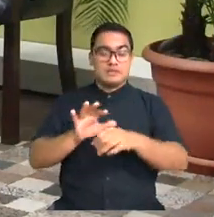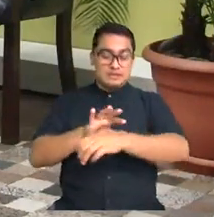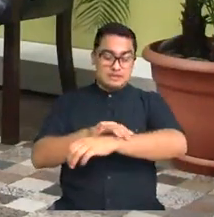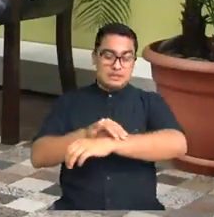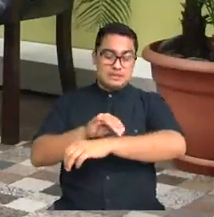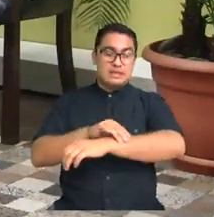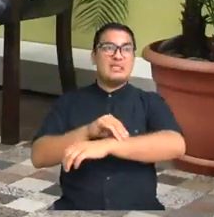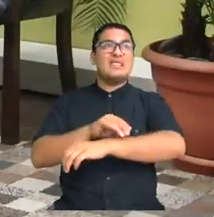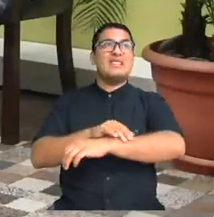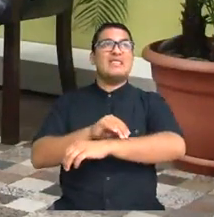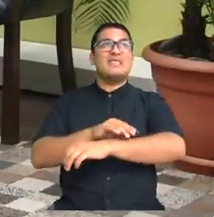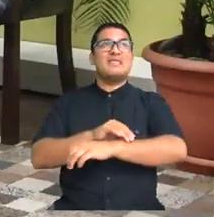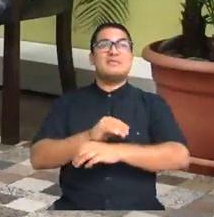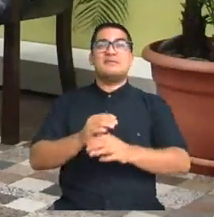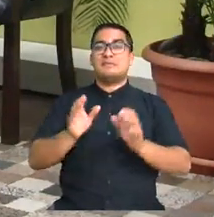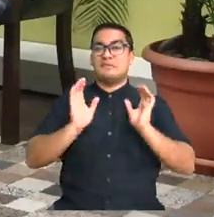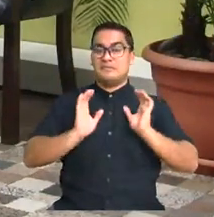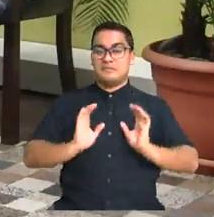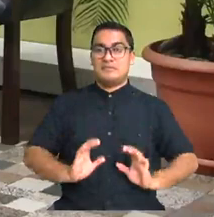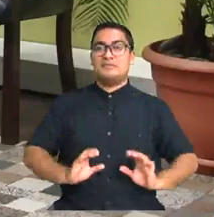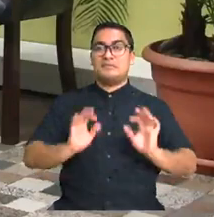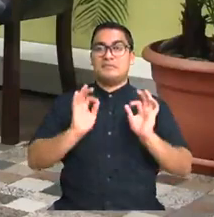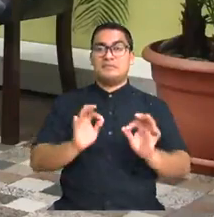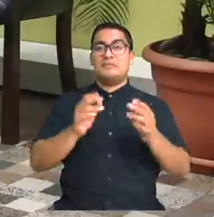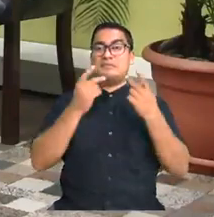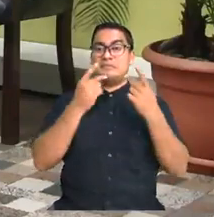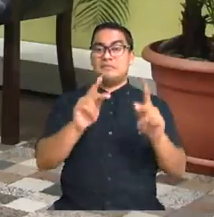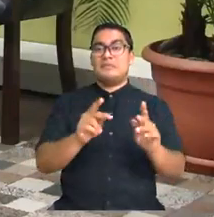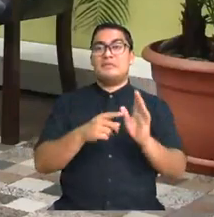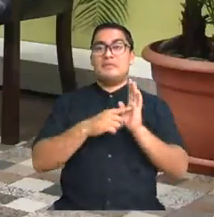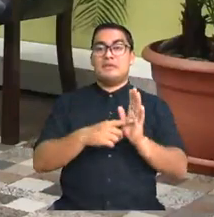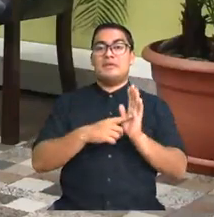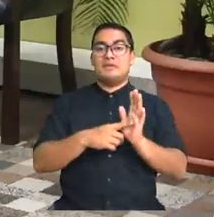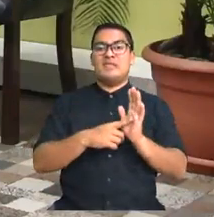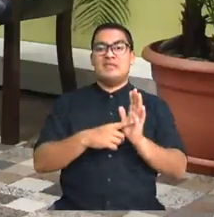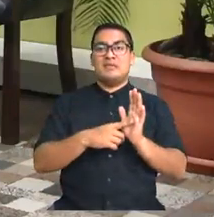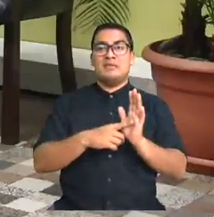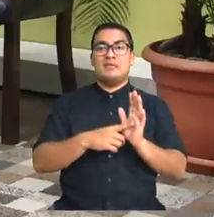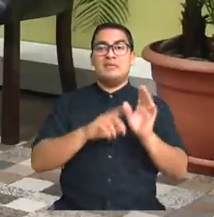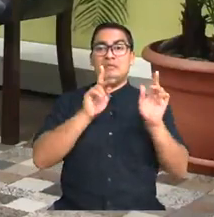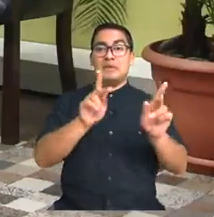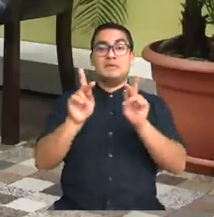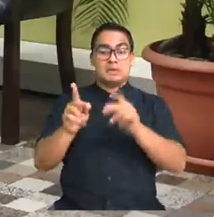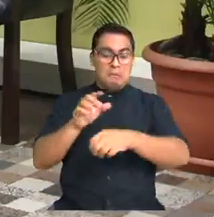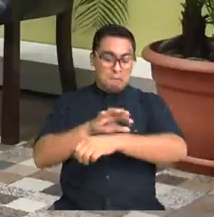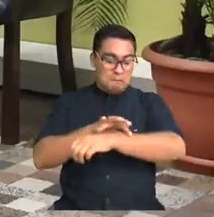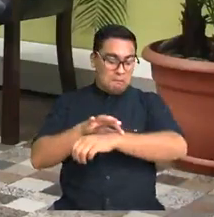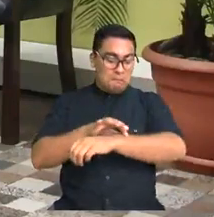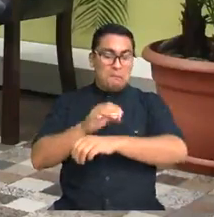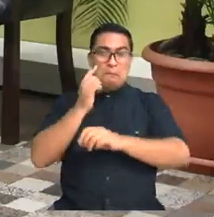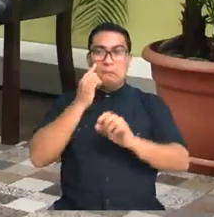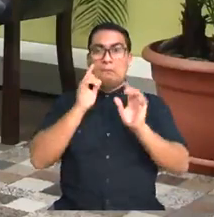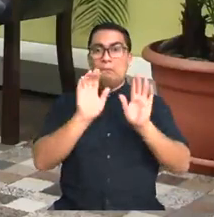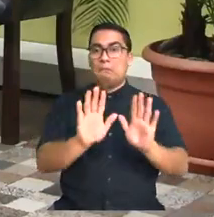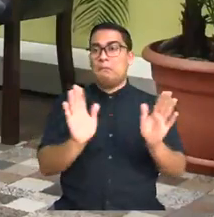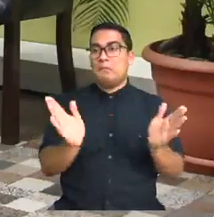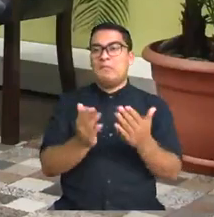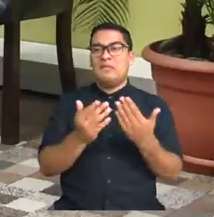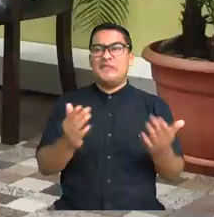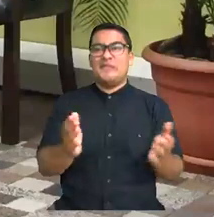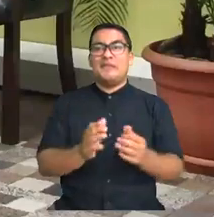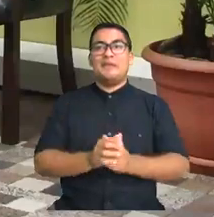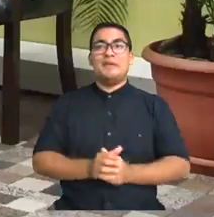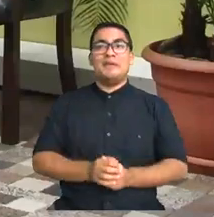es el órgano más grande que tenemos, pero también a veces no le damos el merecido cuidado que debemos de darle,